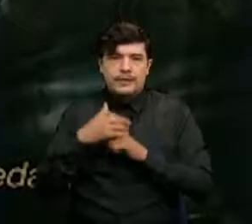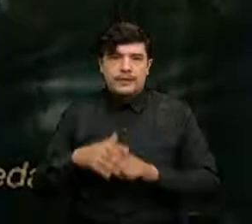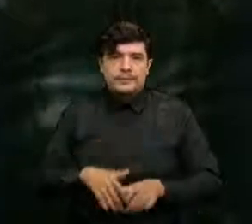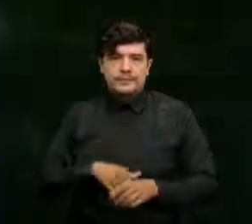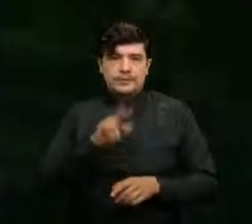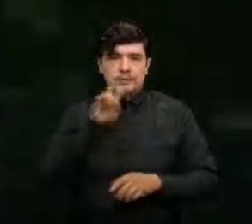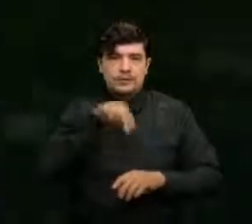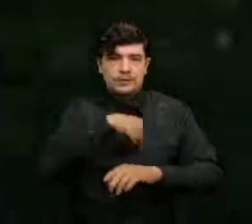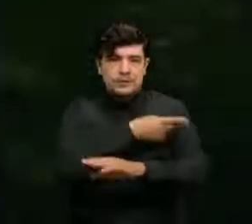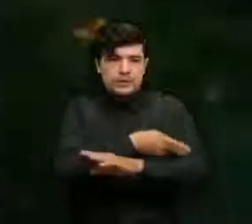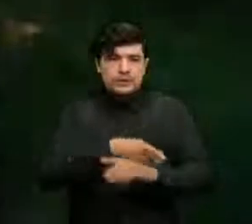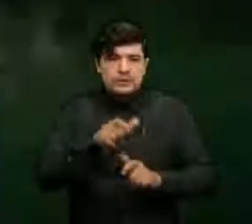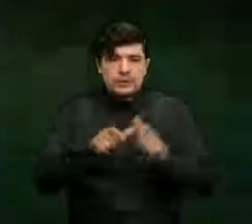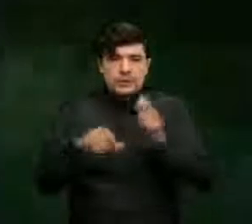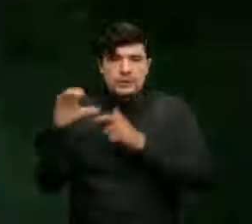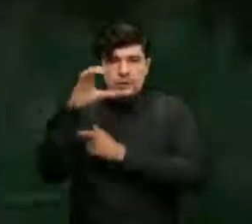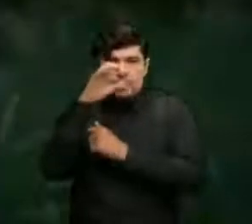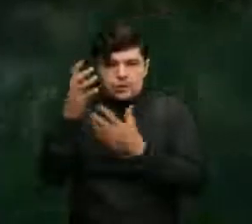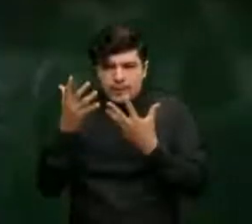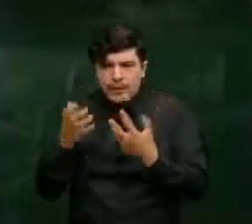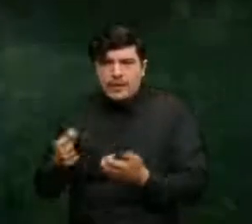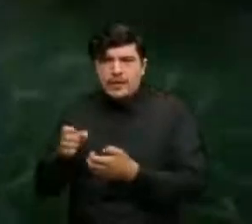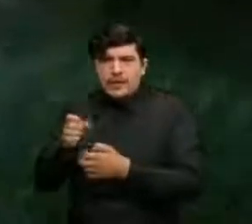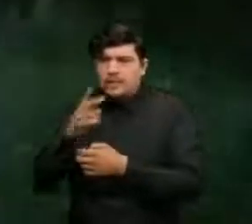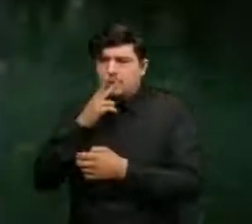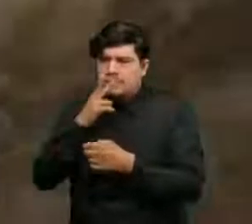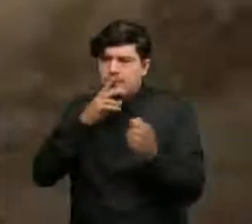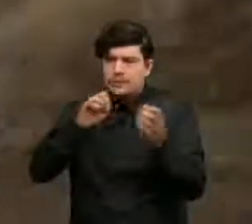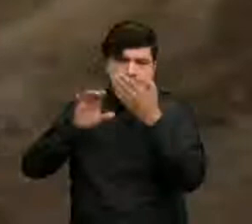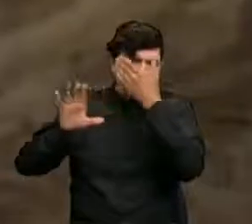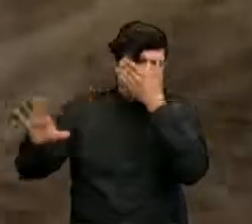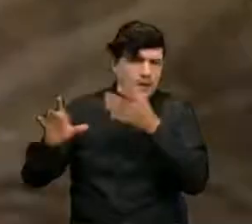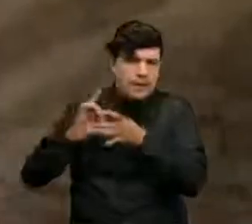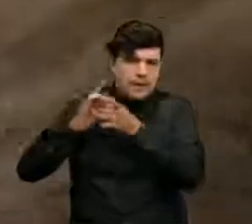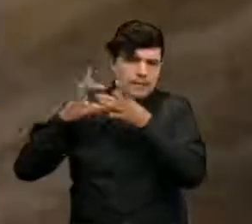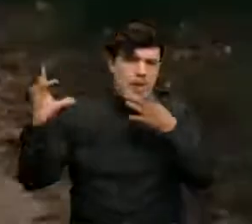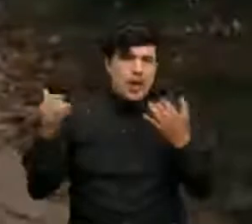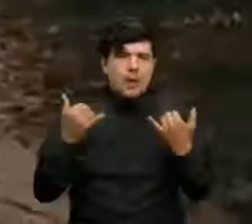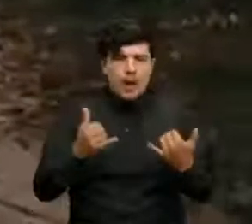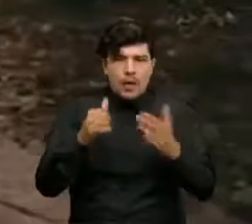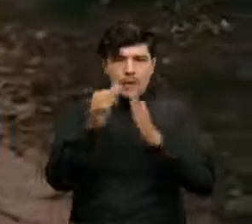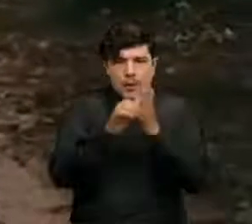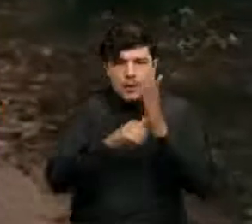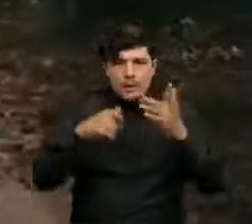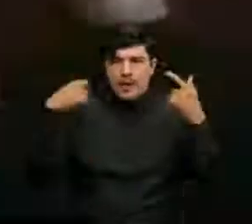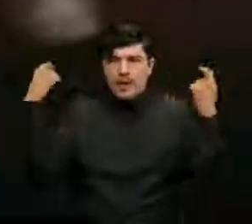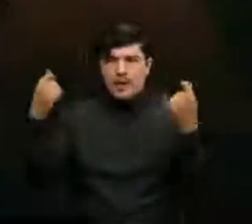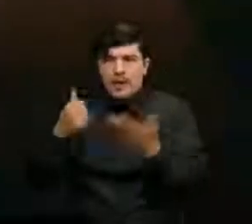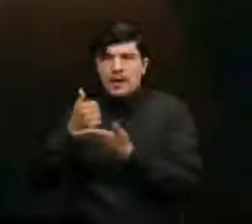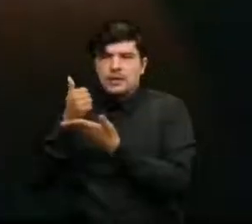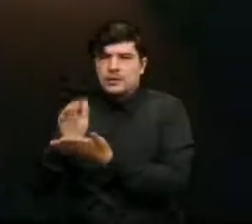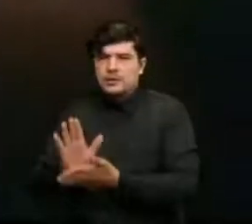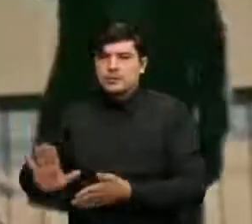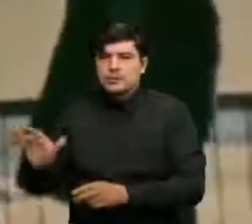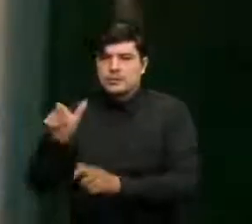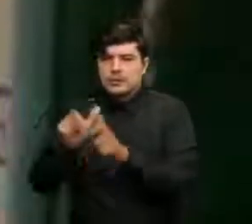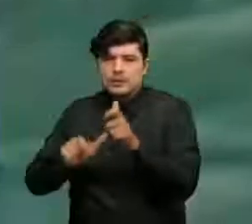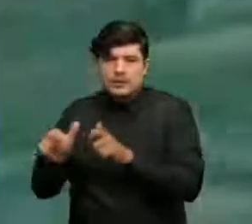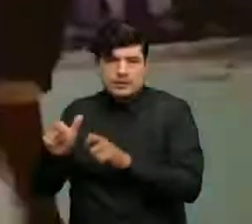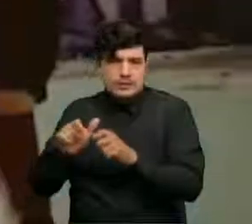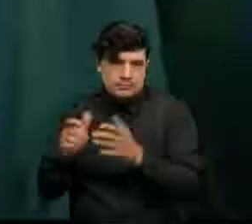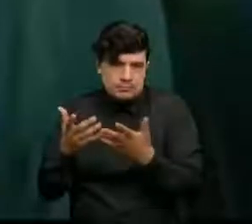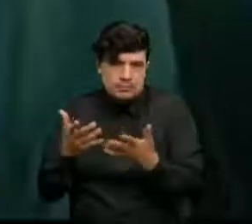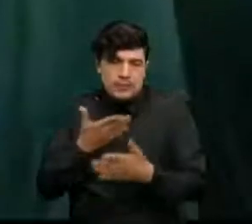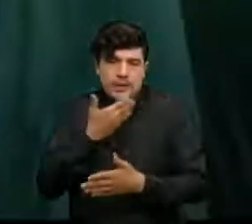millones de colombianos quieren dejar de fumar. Ante este panorama se adelantan campañas y programas que ayudan a estas personas a mejorar su calidad de